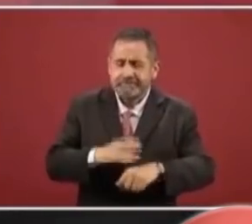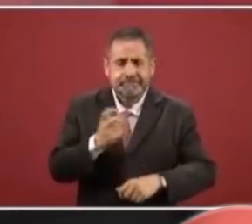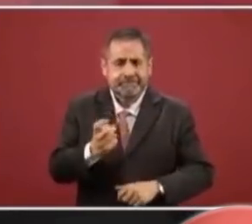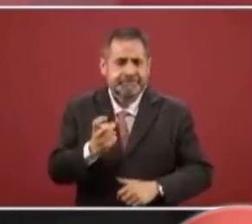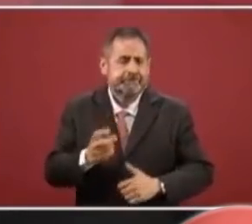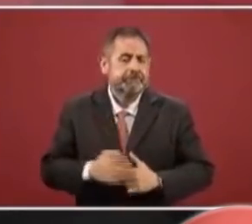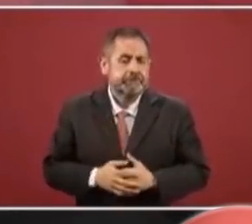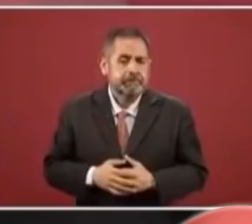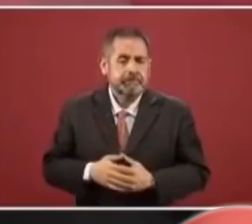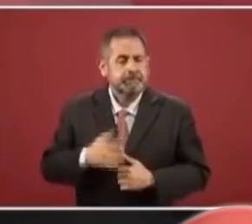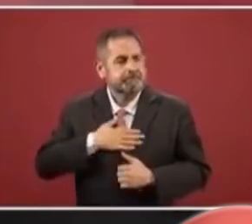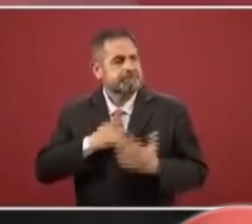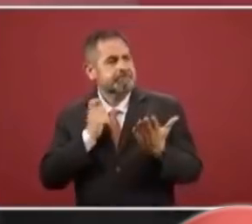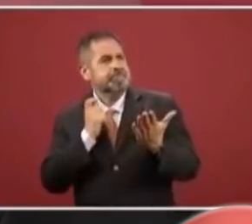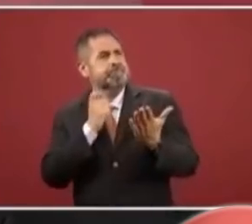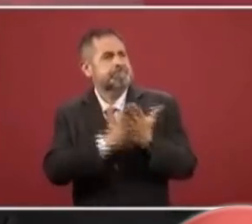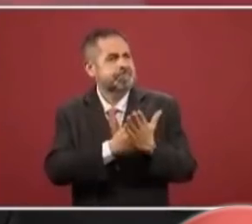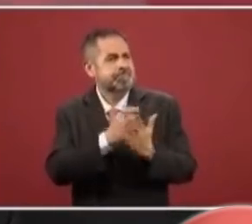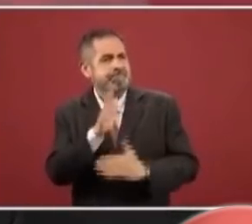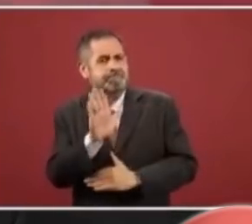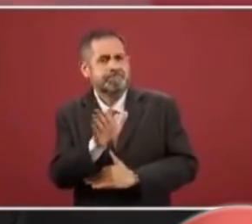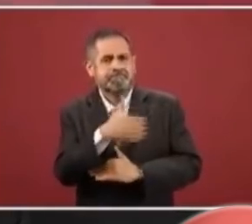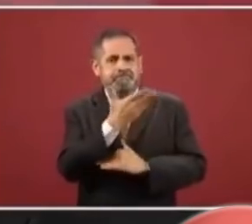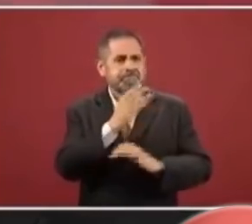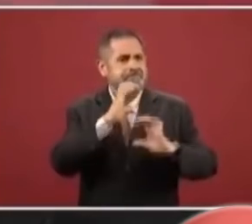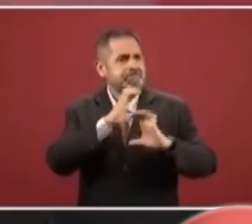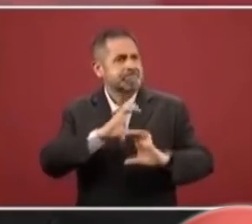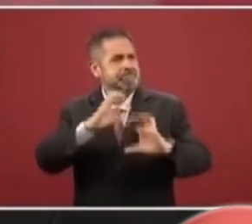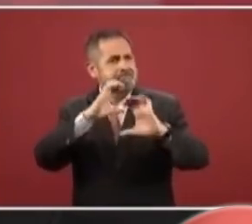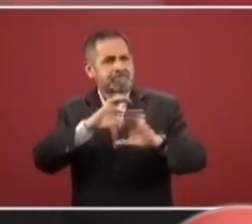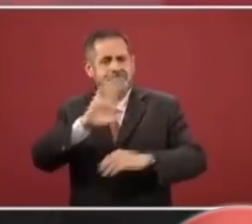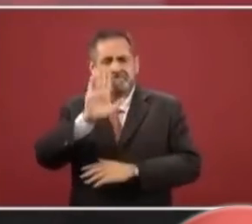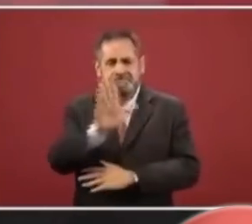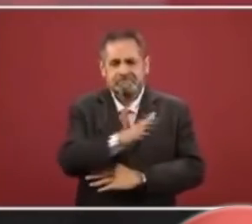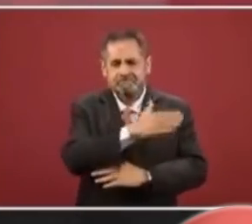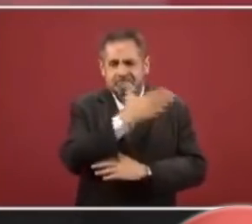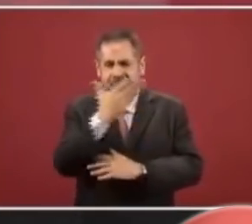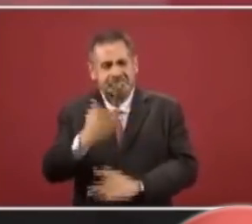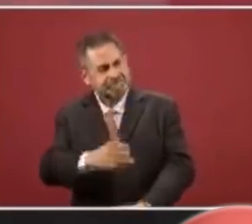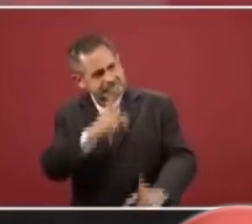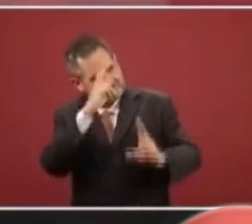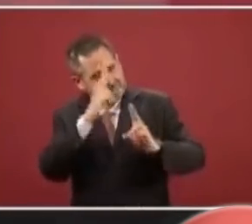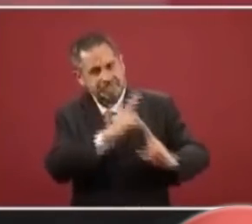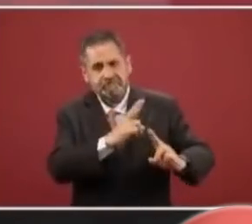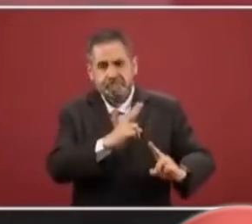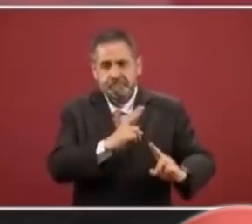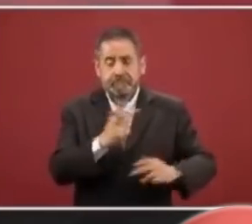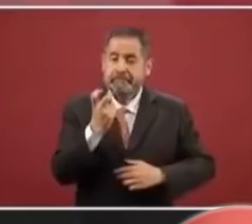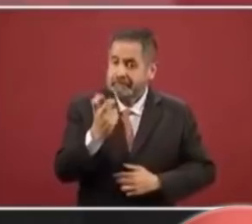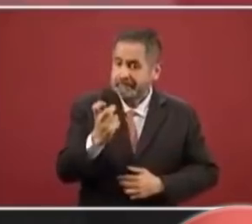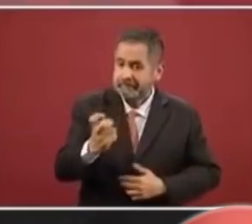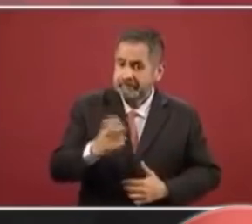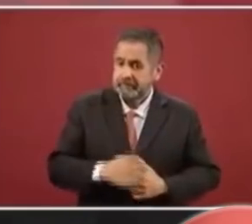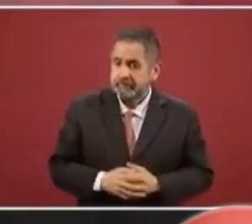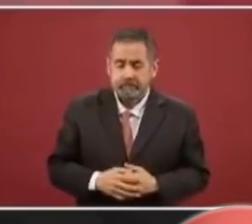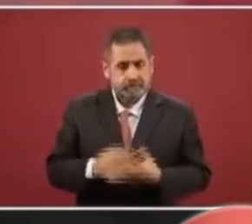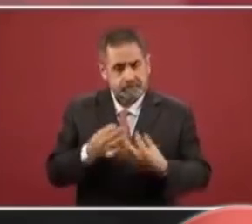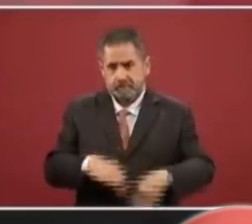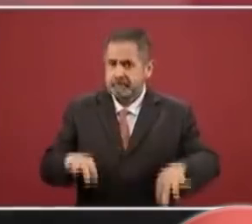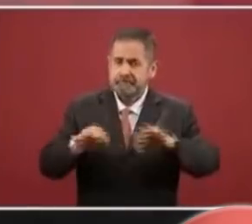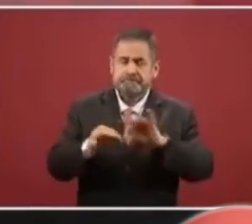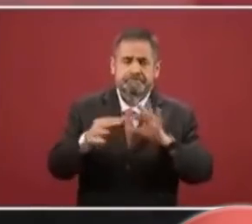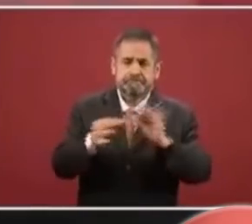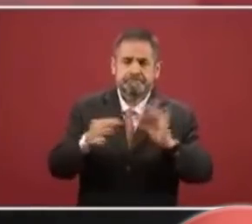y nuestros símbolos, ¿sí? Nuestra bandera. Entonces, es muy